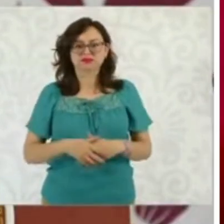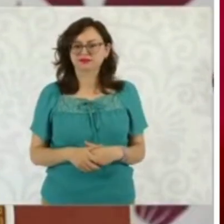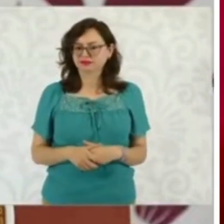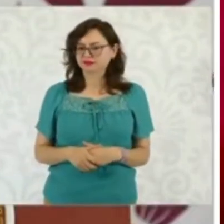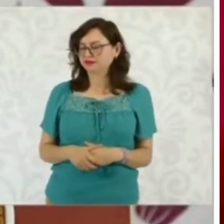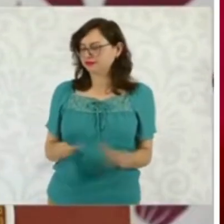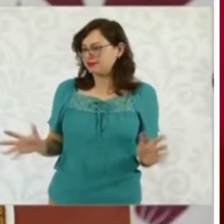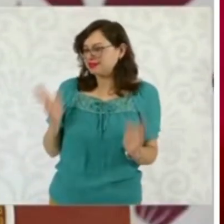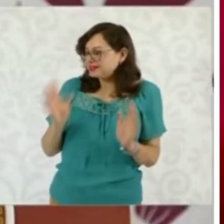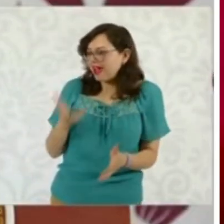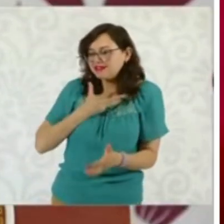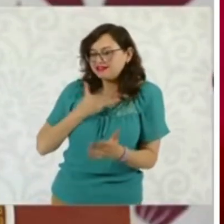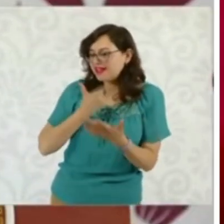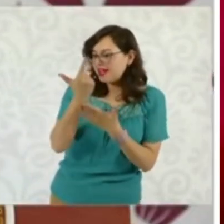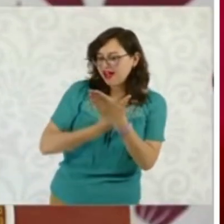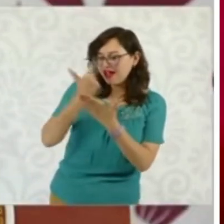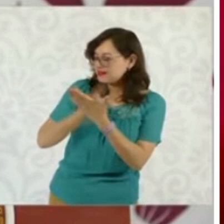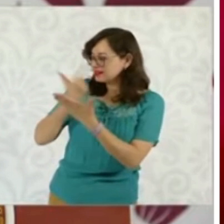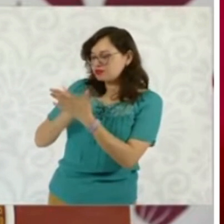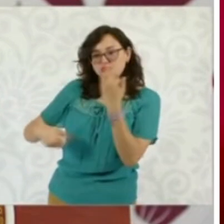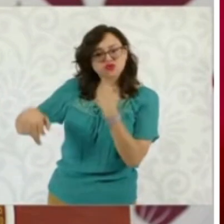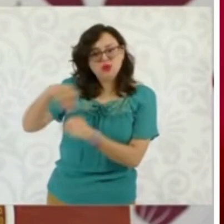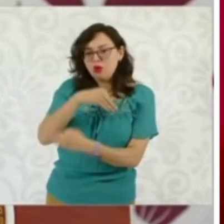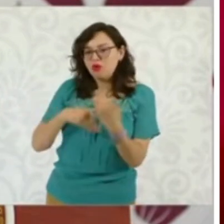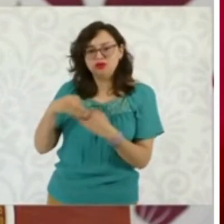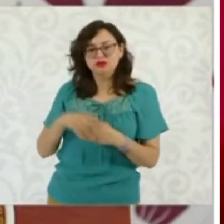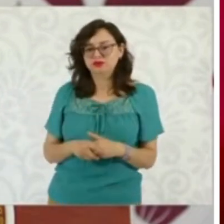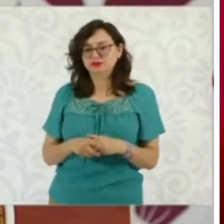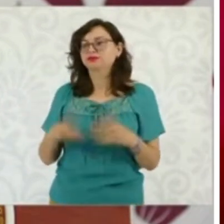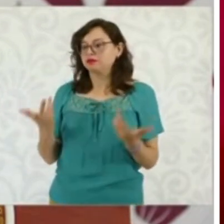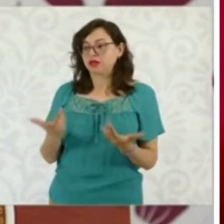O sea, Diego recibió todas las solicitudes, los compañeros de Bienestar